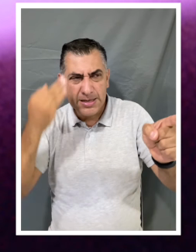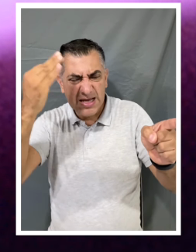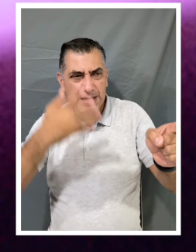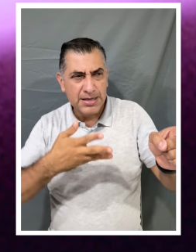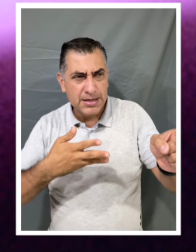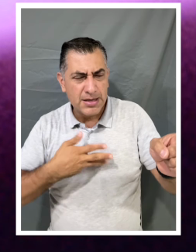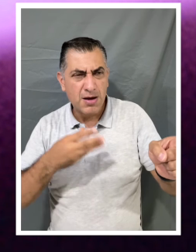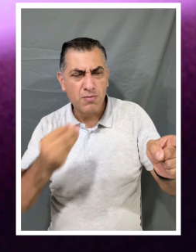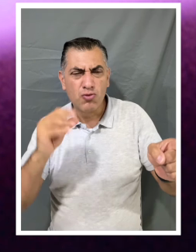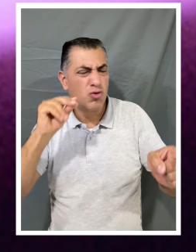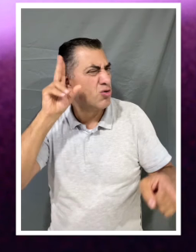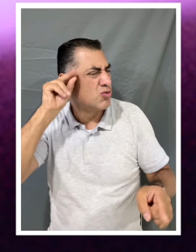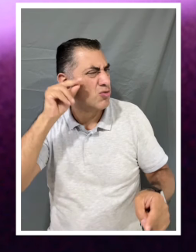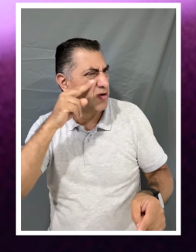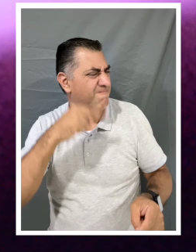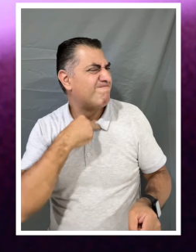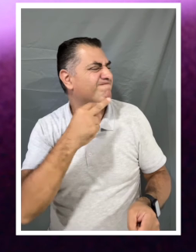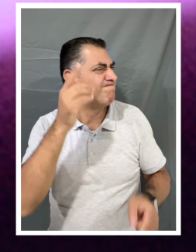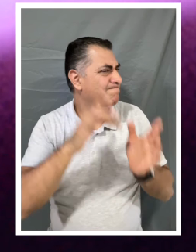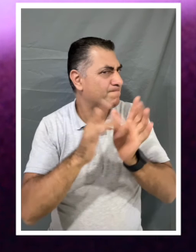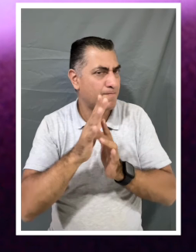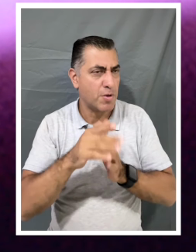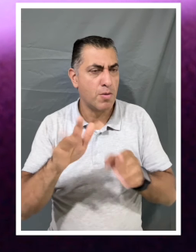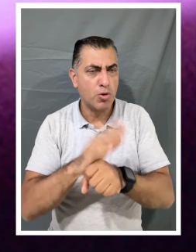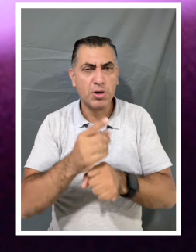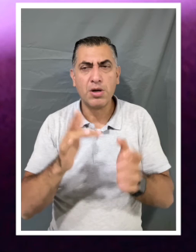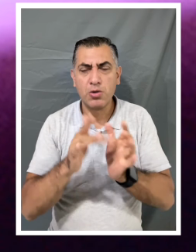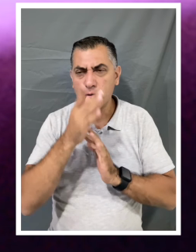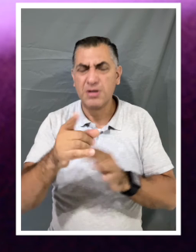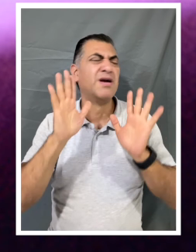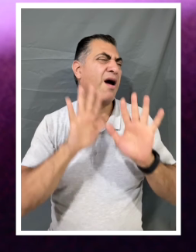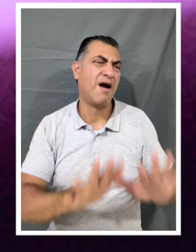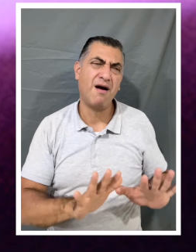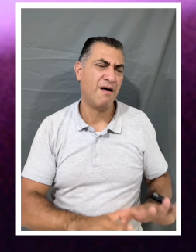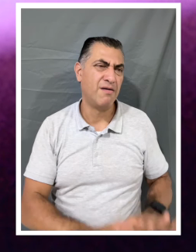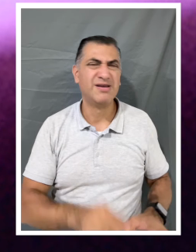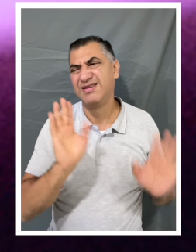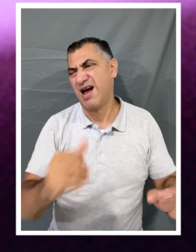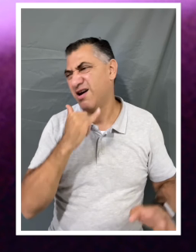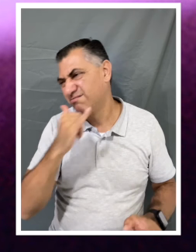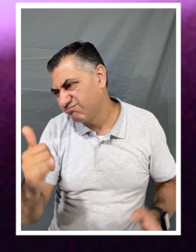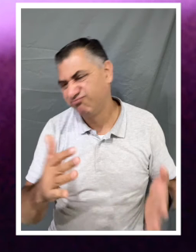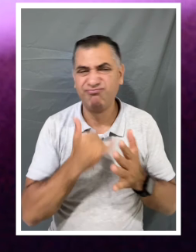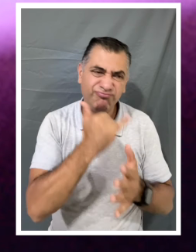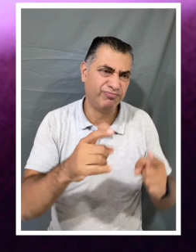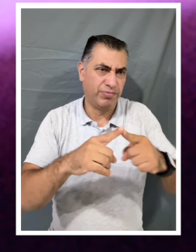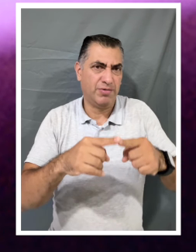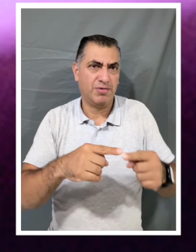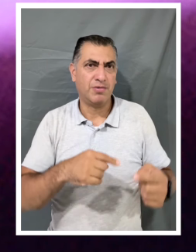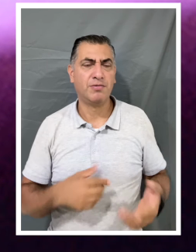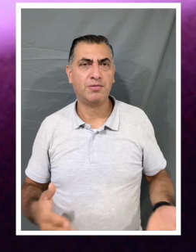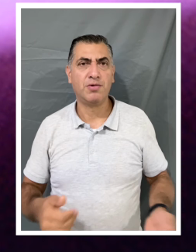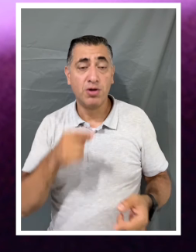sin escuchar la voz de Dios y sin estar con Jesús porque sabes qué Jesús les diría Oye ya ya Perdona la iglesia porque la iglesia es mi